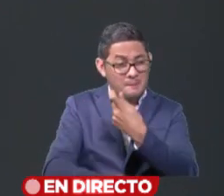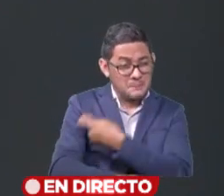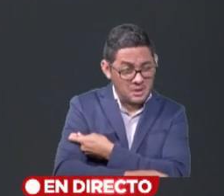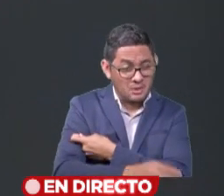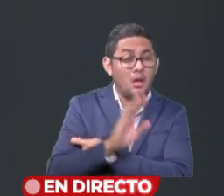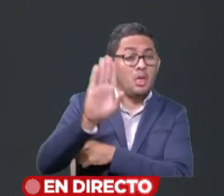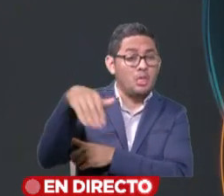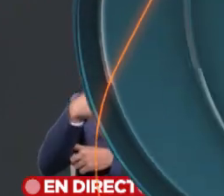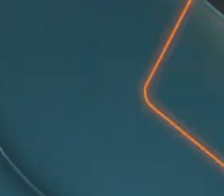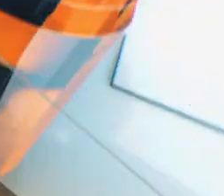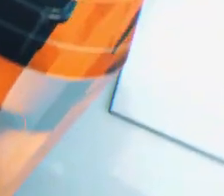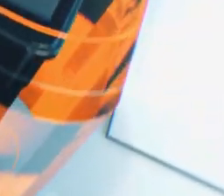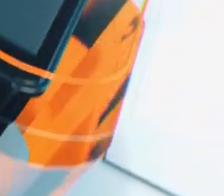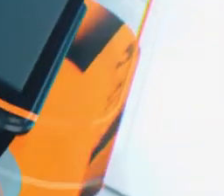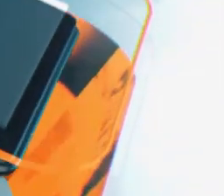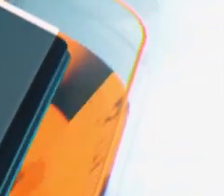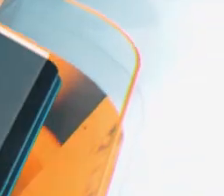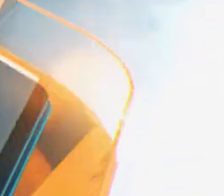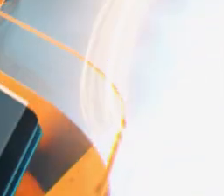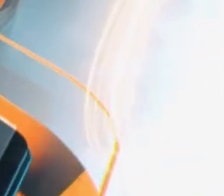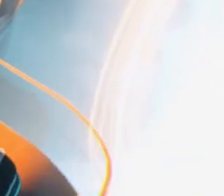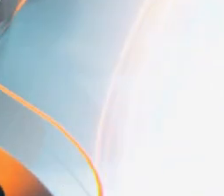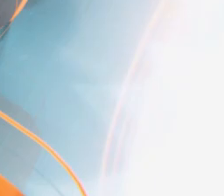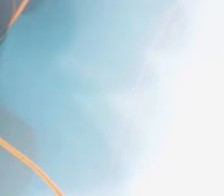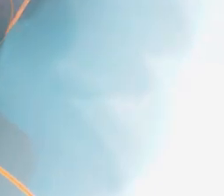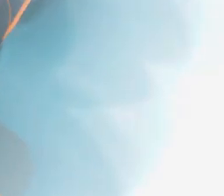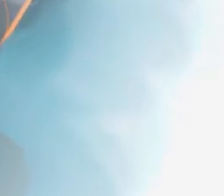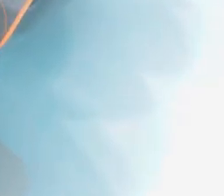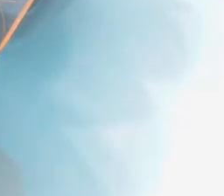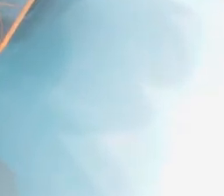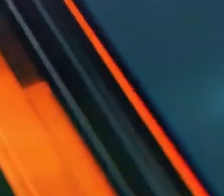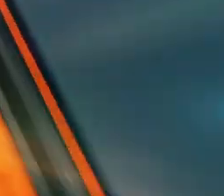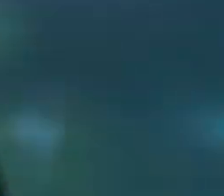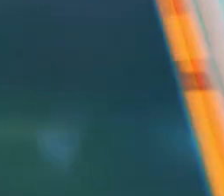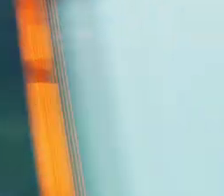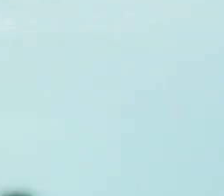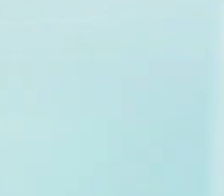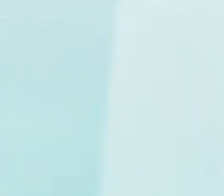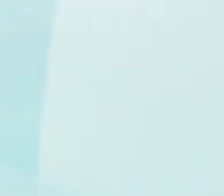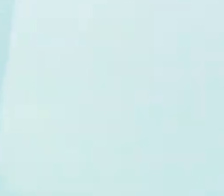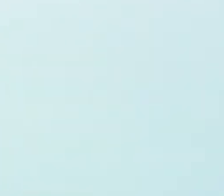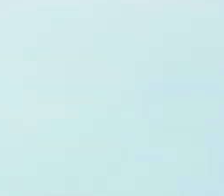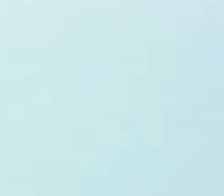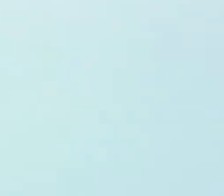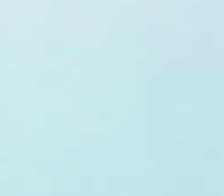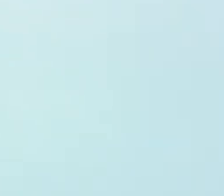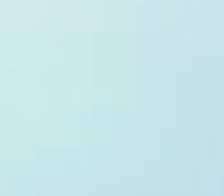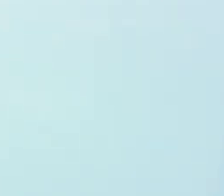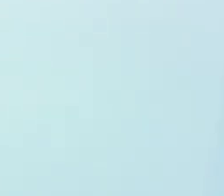personas presenten síntomas o se hagan una prueba diagnóstica de PCR. Muchas gracias, señora viceministra.